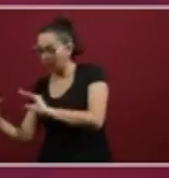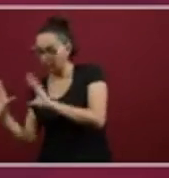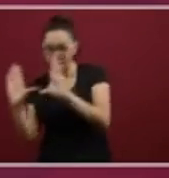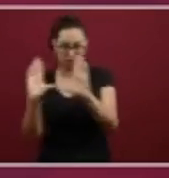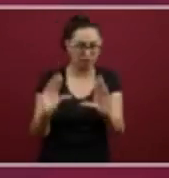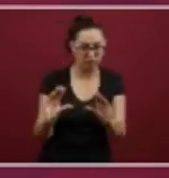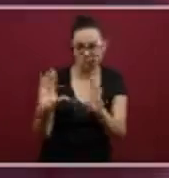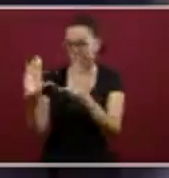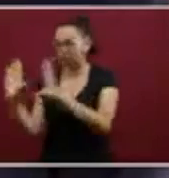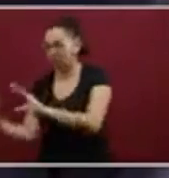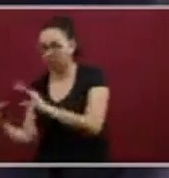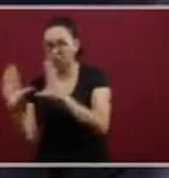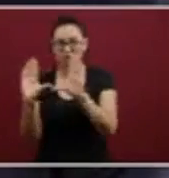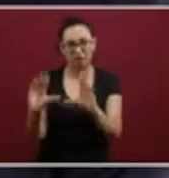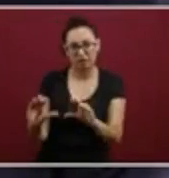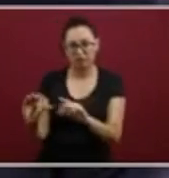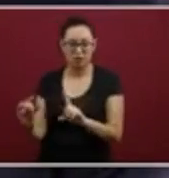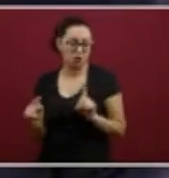mismo.